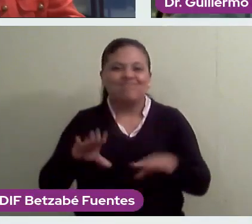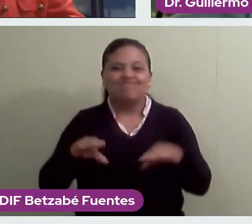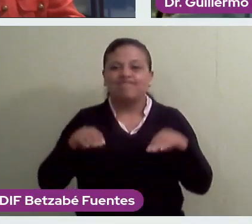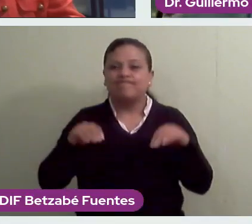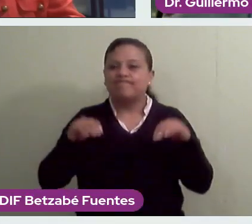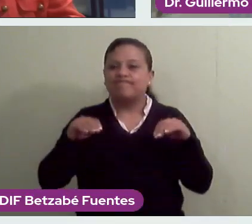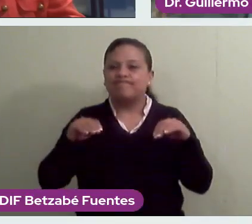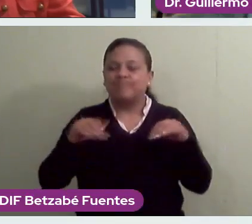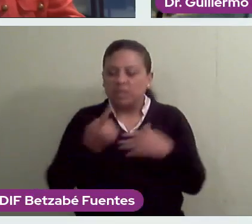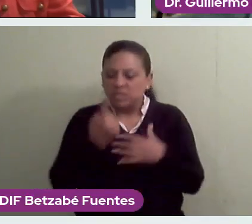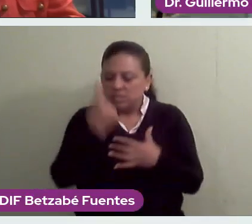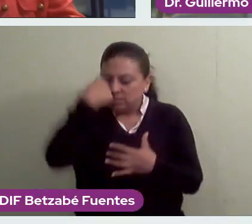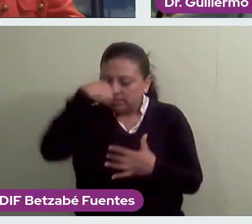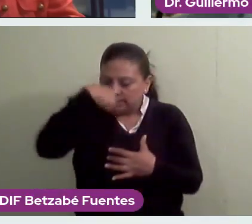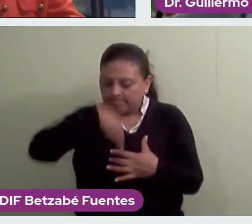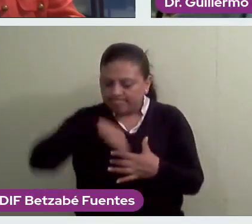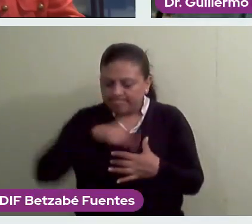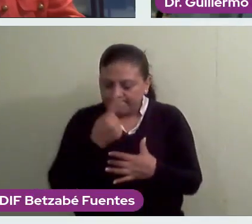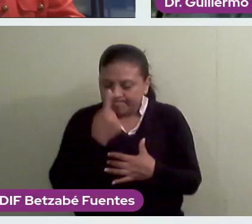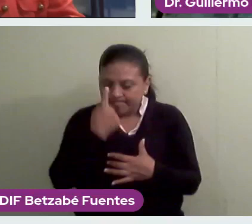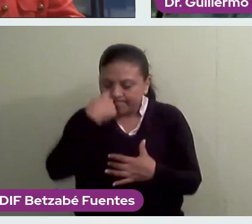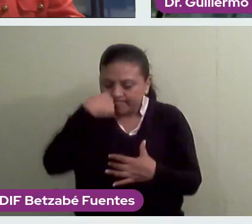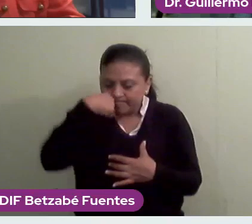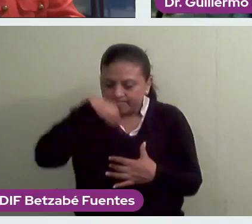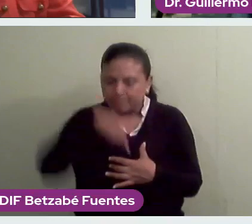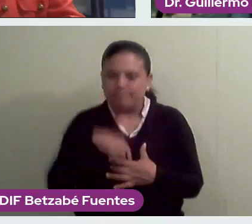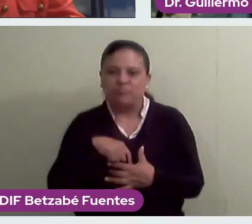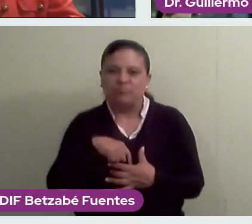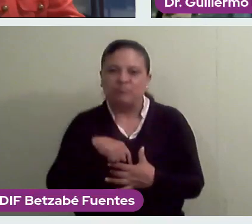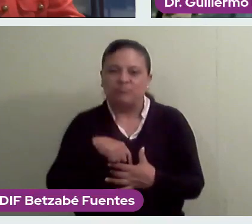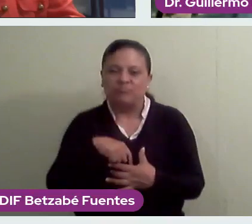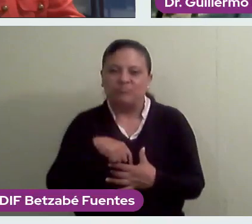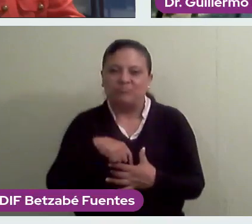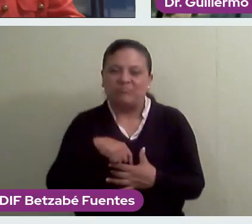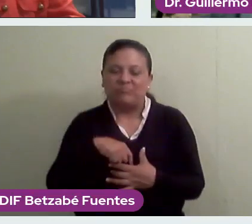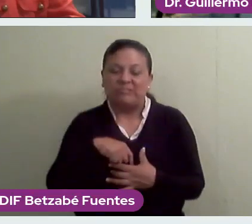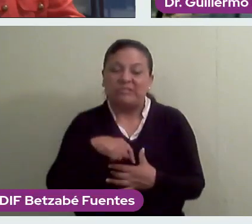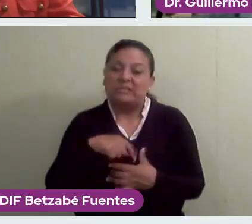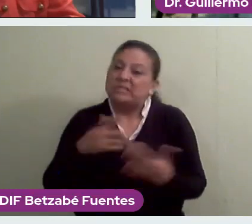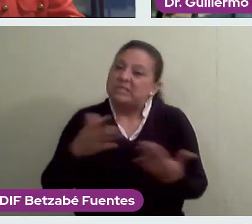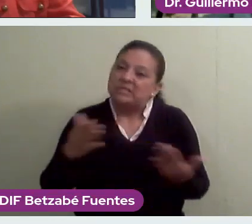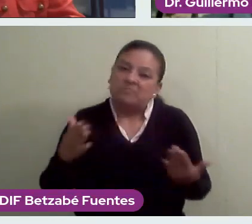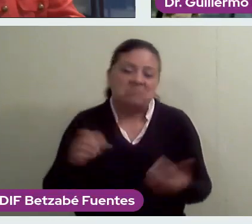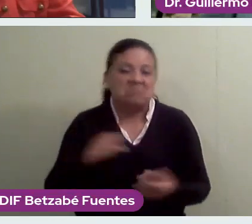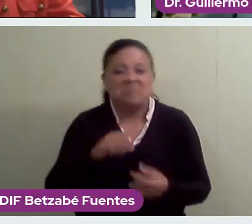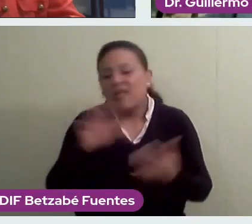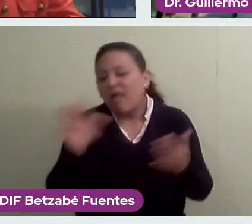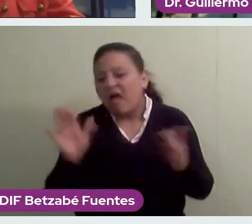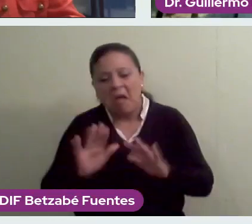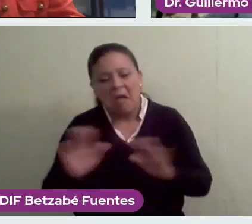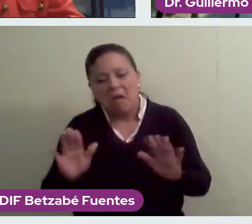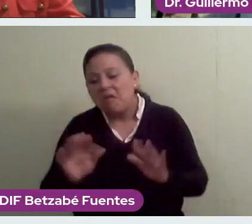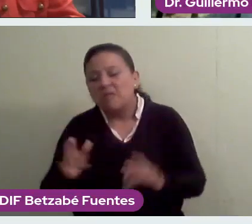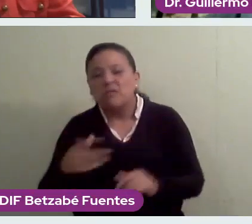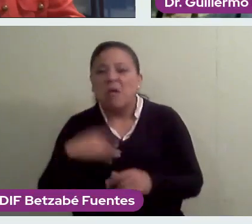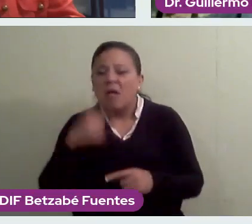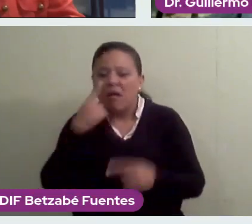nos guardamos tantas cosas que después, para qué hacerlo? ¿No? ¿Para qué llorar? ¿Por qué tengo que llorar? ¿Por qué